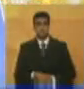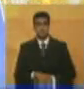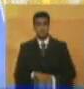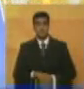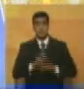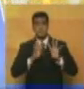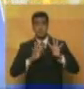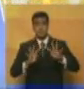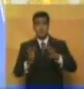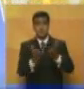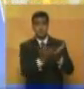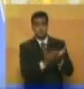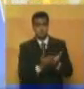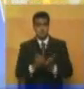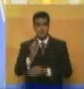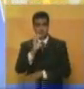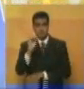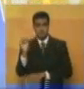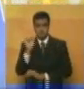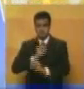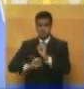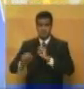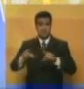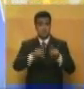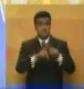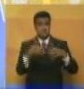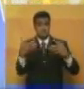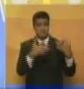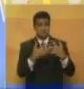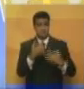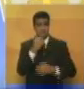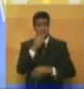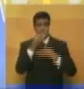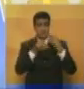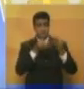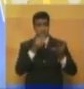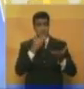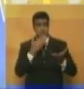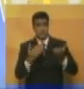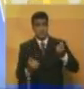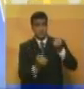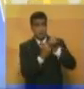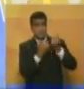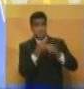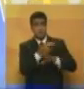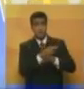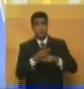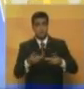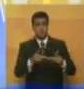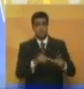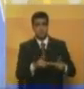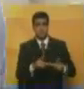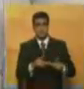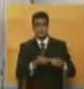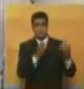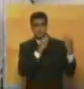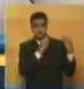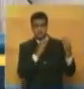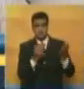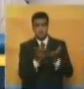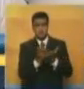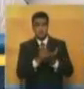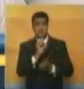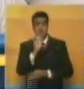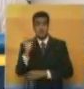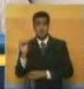El movimiento estudiantil de Oriente rechaza las situaciones de violencia que, según ellos, han sido propiciadas por el gobierno regional. Los dirigentes estudiantiles del